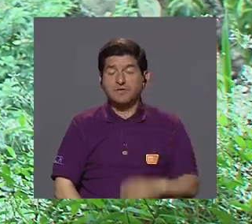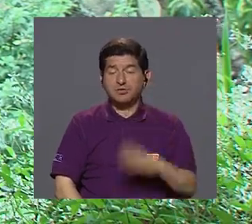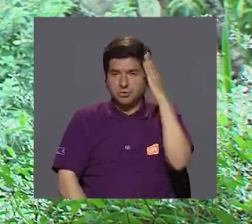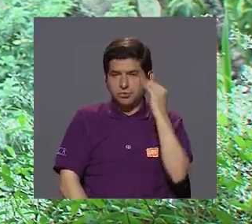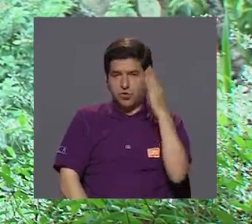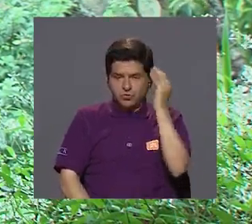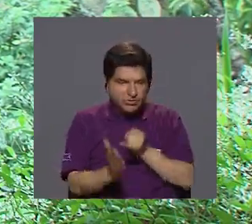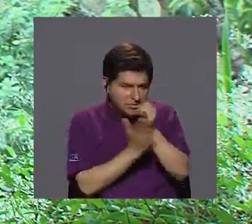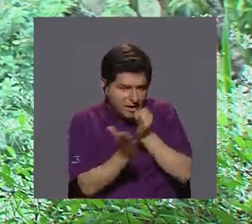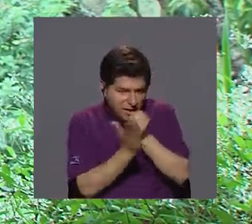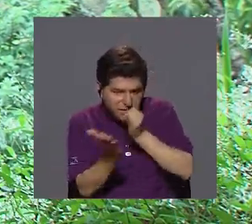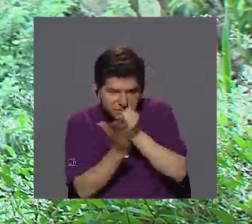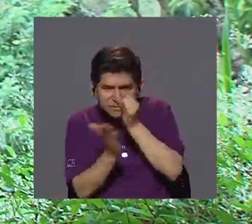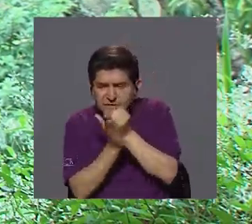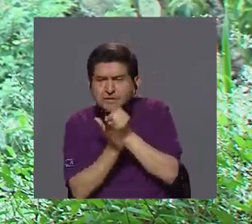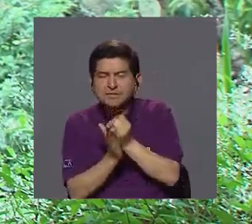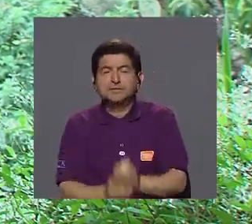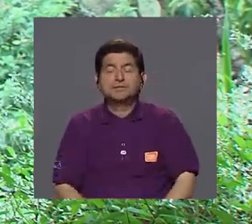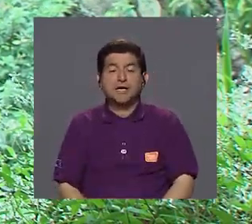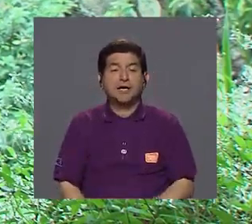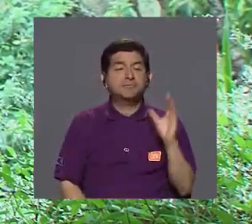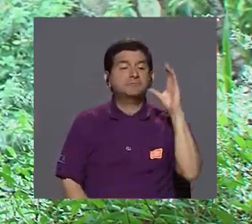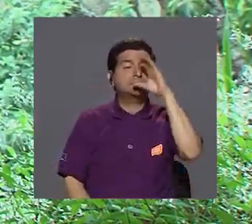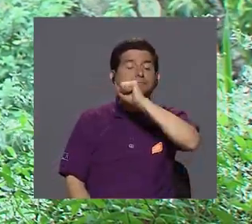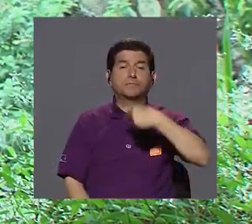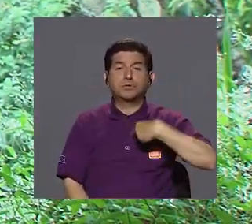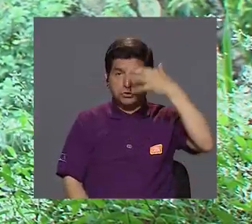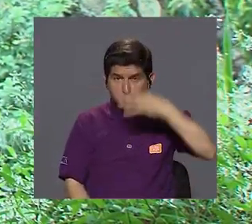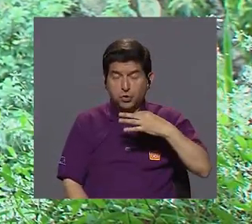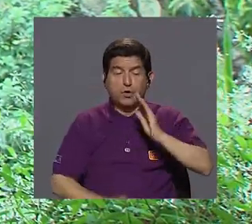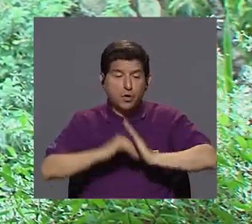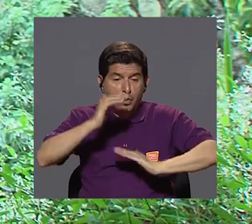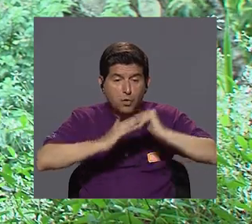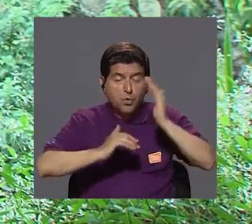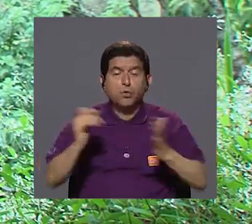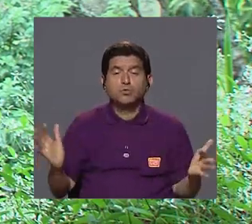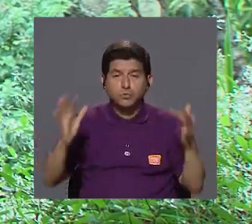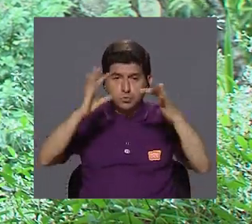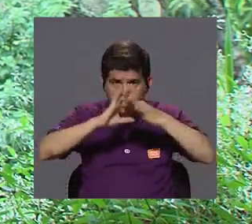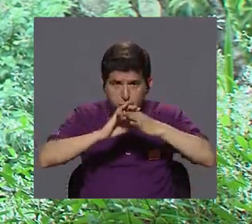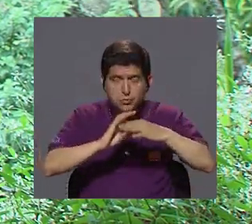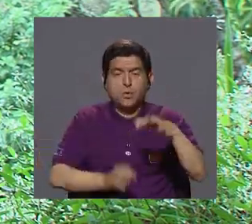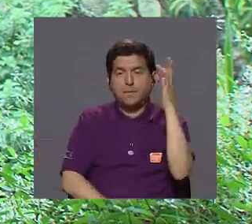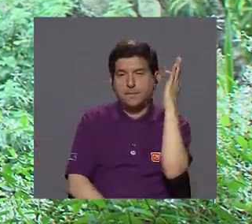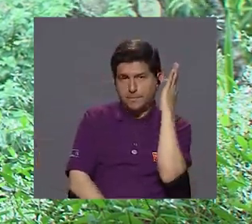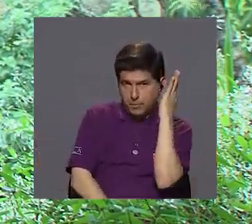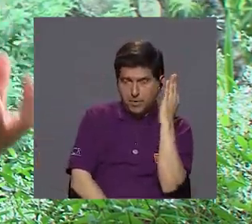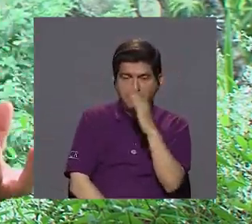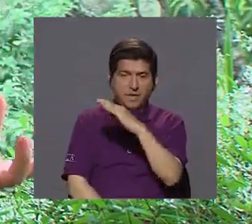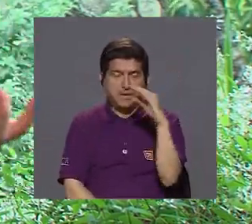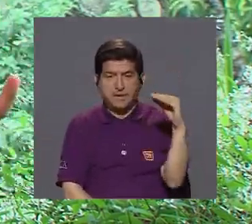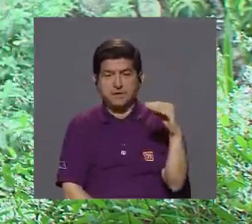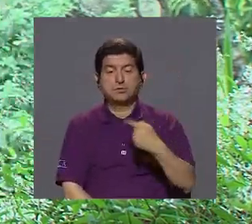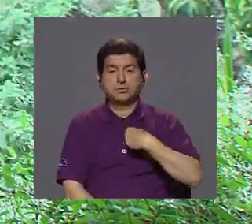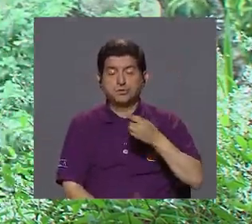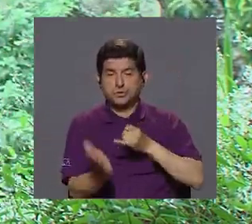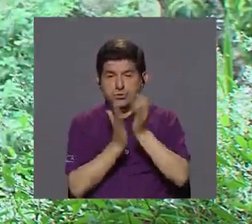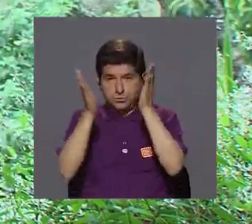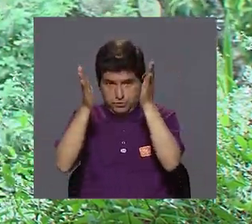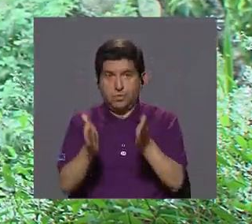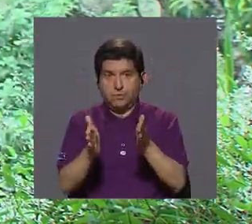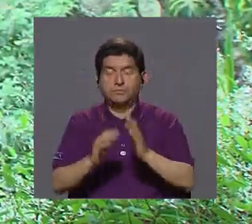a raíz de la propia experiencia investigativa, sí vamos viendo, porque además yo lo creo como una construcción conjunta entre las mujeres y,